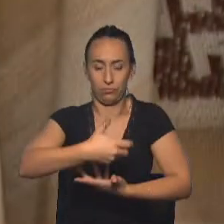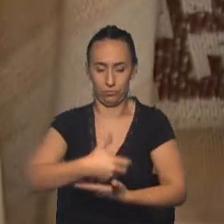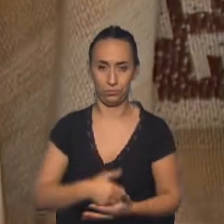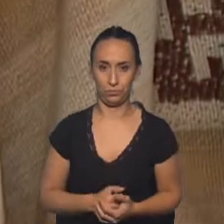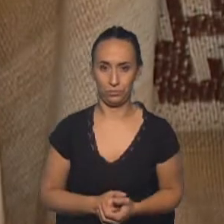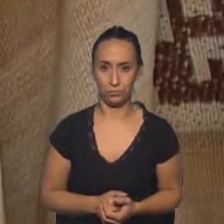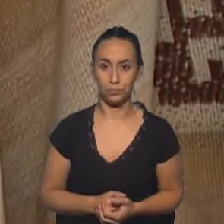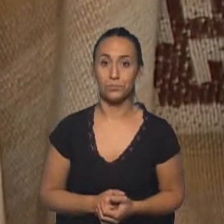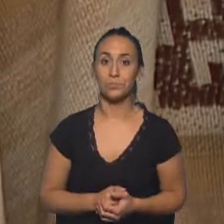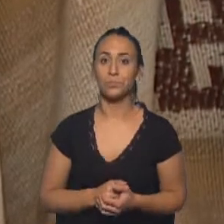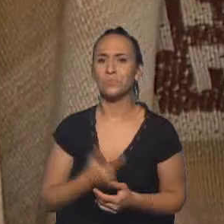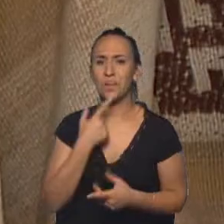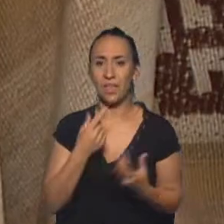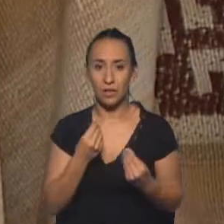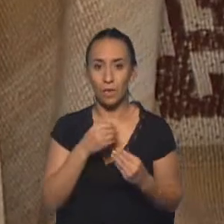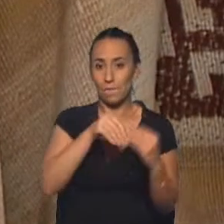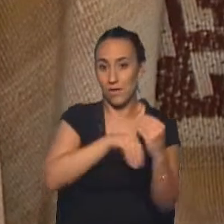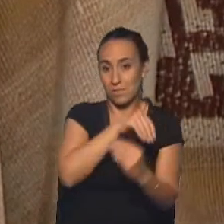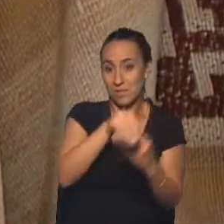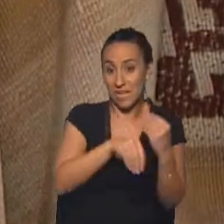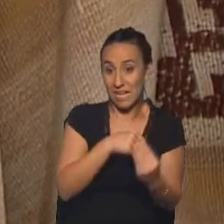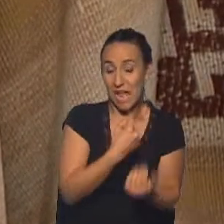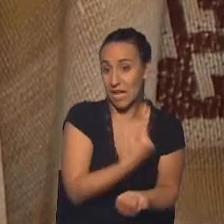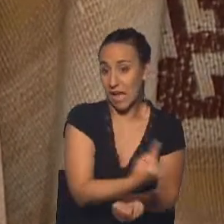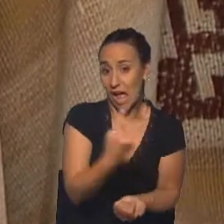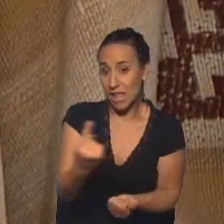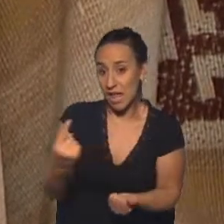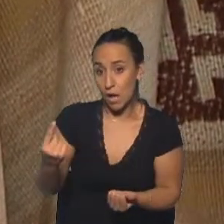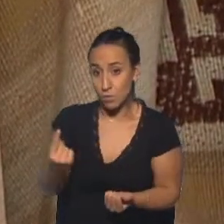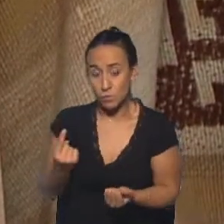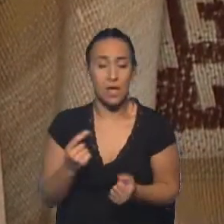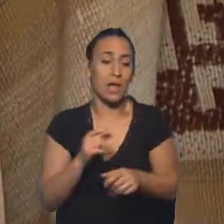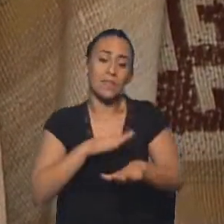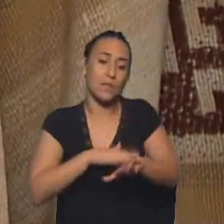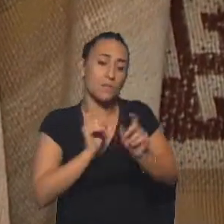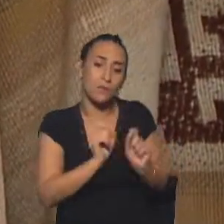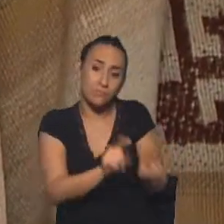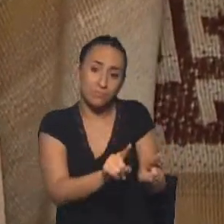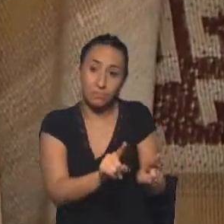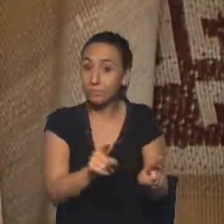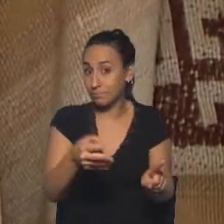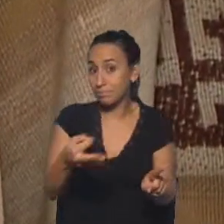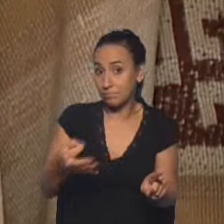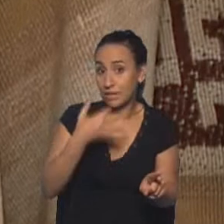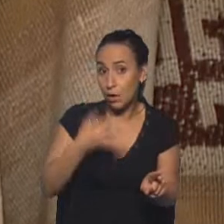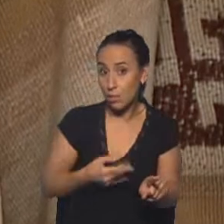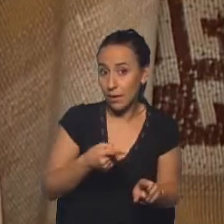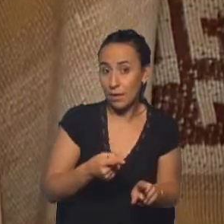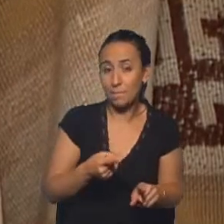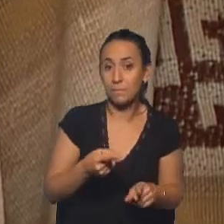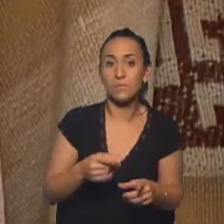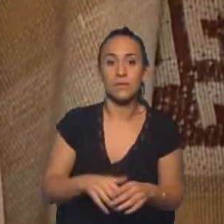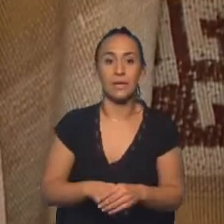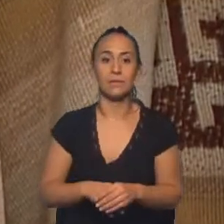Cada familia tiene su tiempo, decía recién la voz, y eso es cierto. Y el tiempo opera de